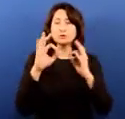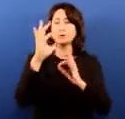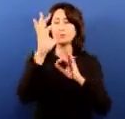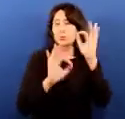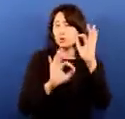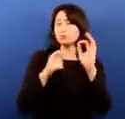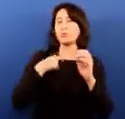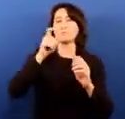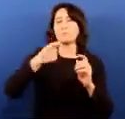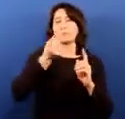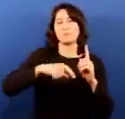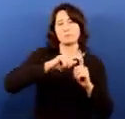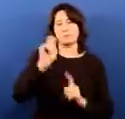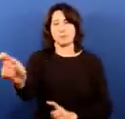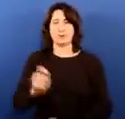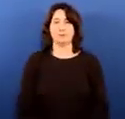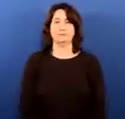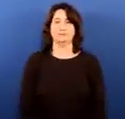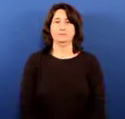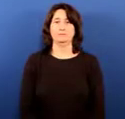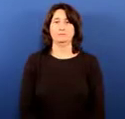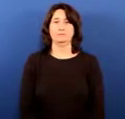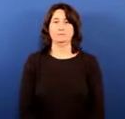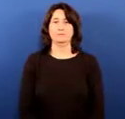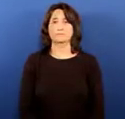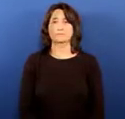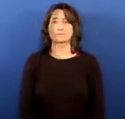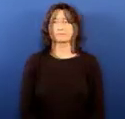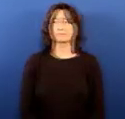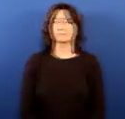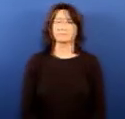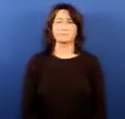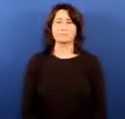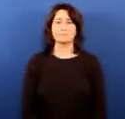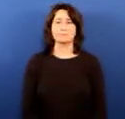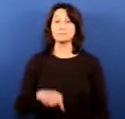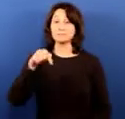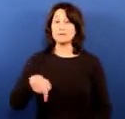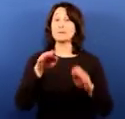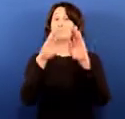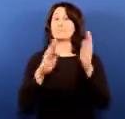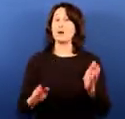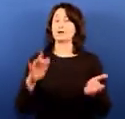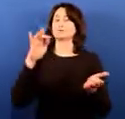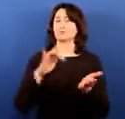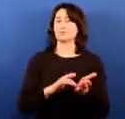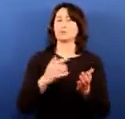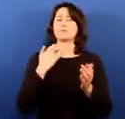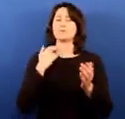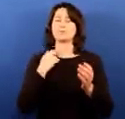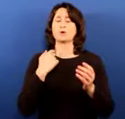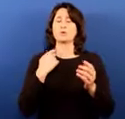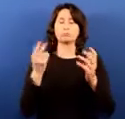la presentación de recursos por Internet, Recursonet. Este año se espera recibir más de 600.000 declaraciones de